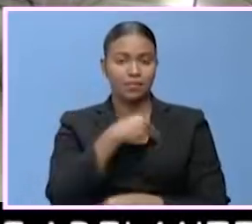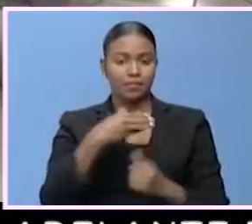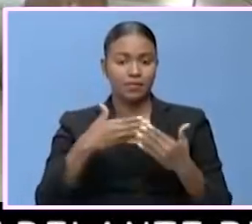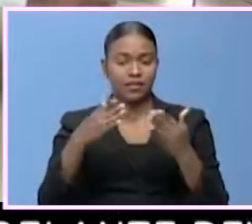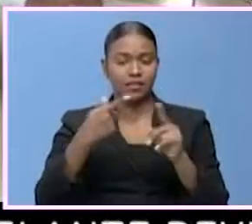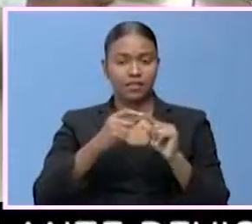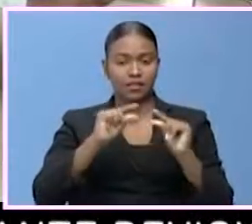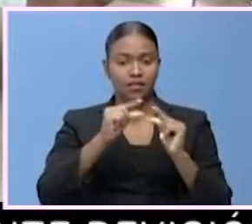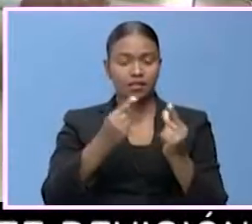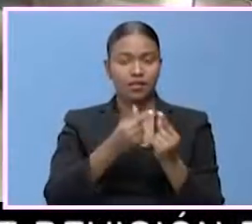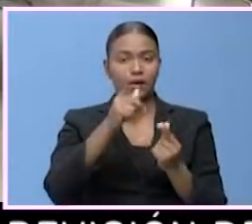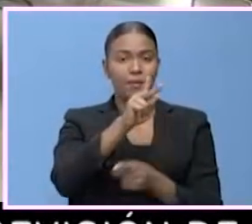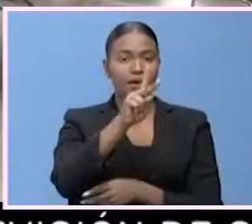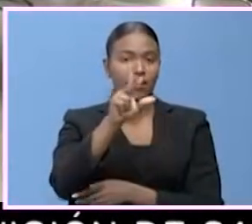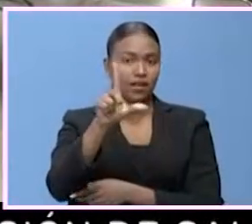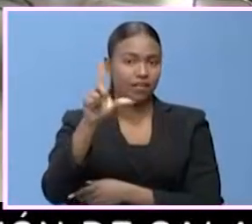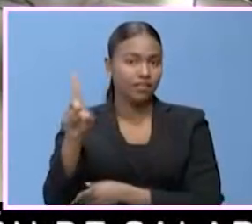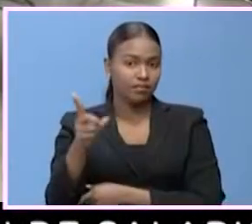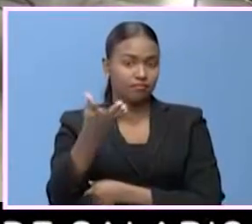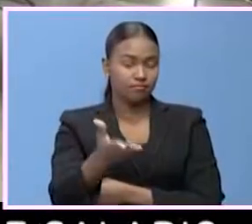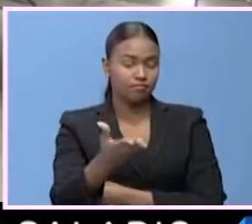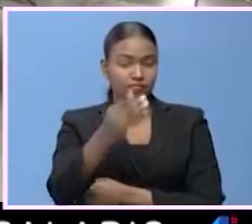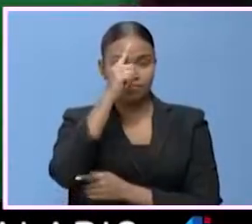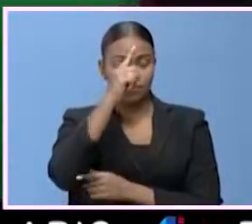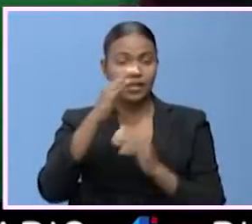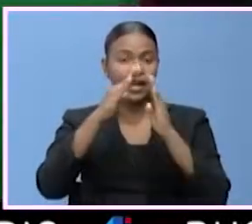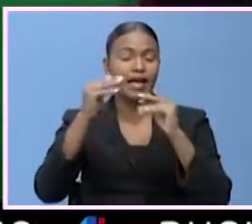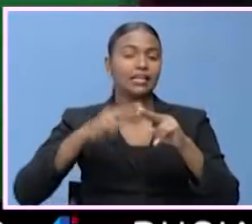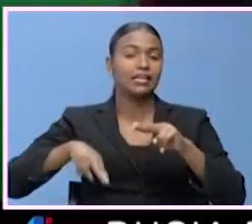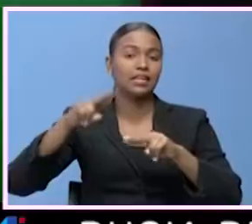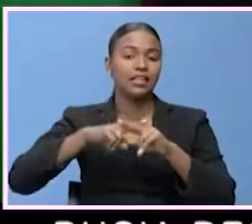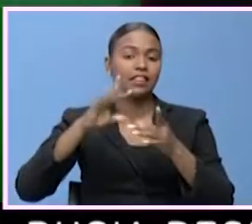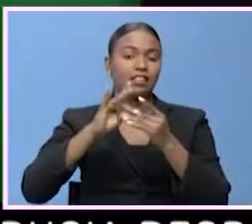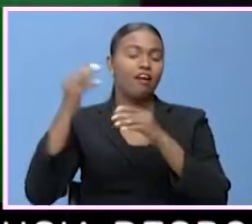del Partido de la Liberación Dominicana en la Casa Nacional de